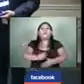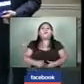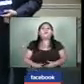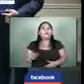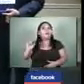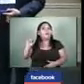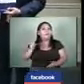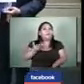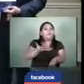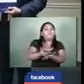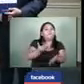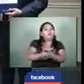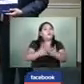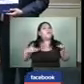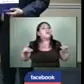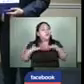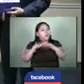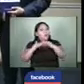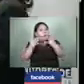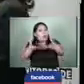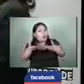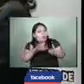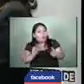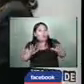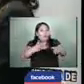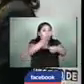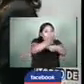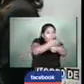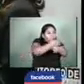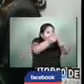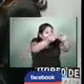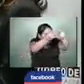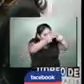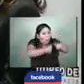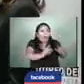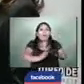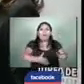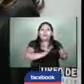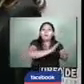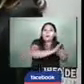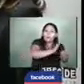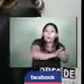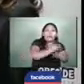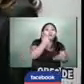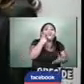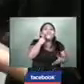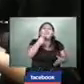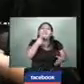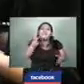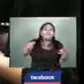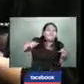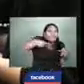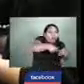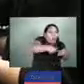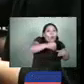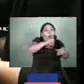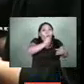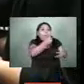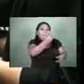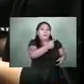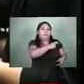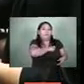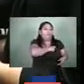esta propuesta también se espera registrar los movimientos de cada instituto político, de dónde provienen los fondos y quiénes son los